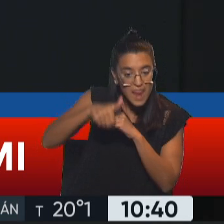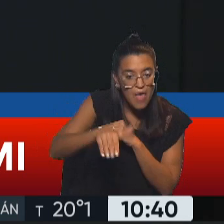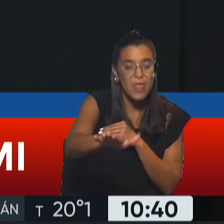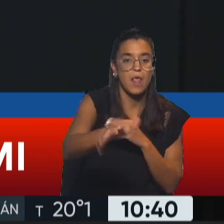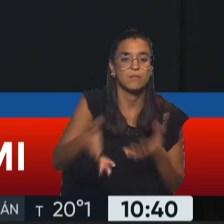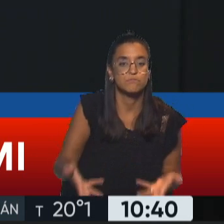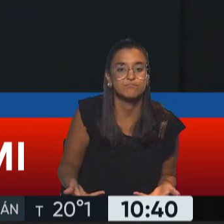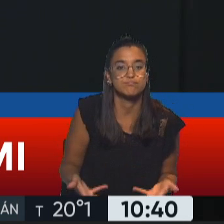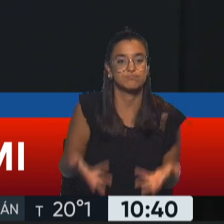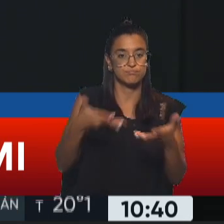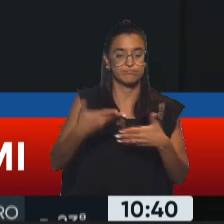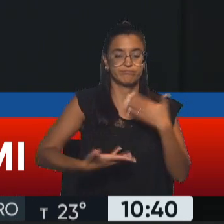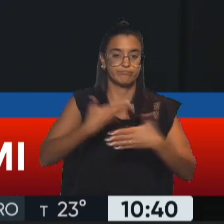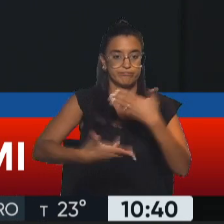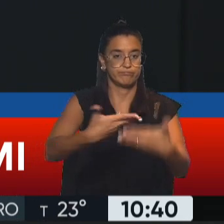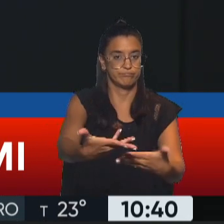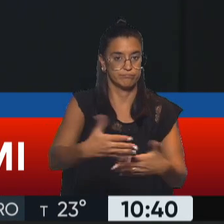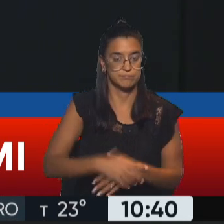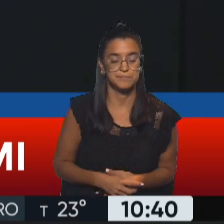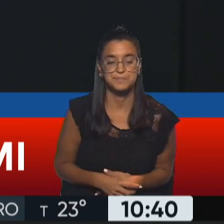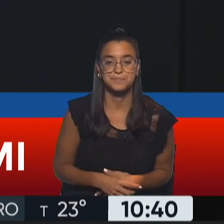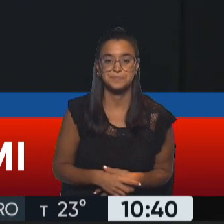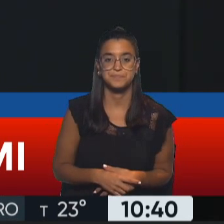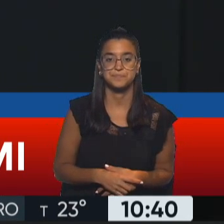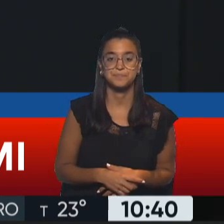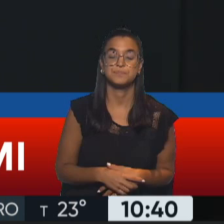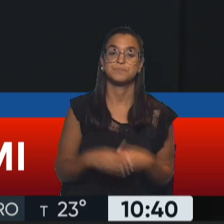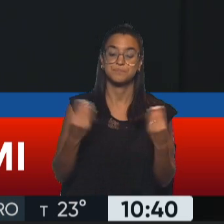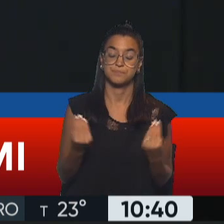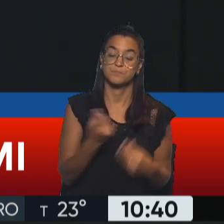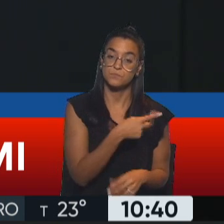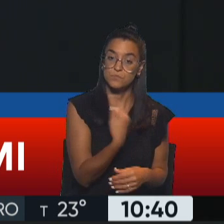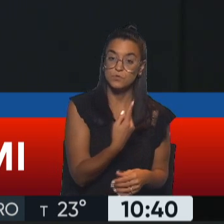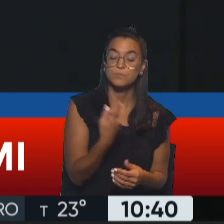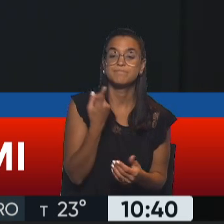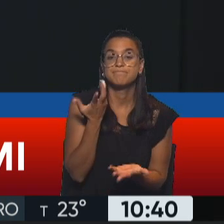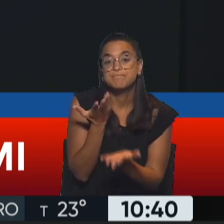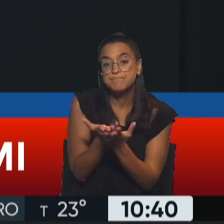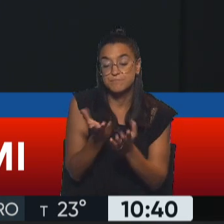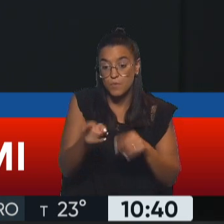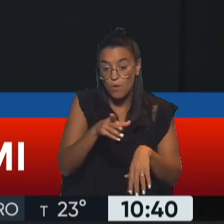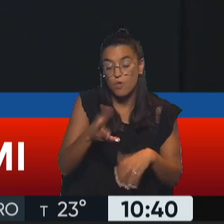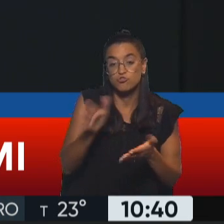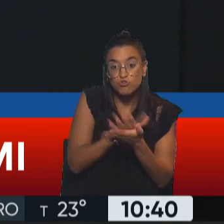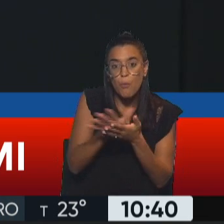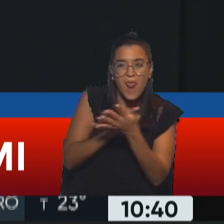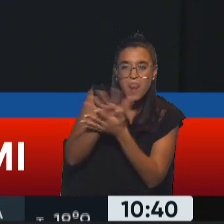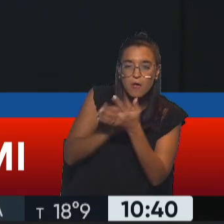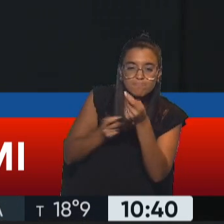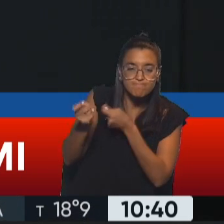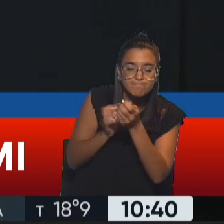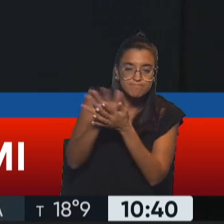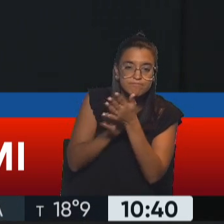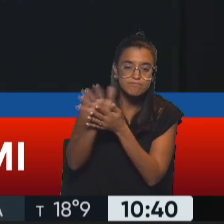sembrar condiciones para construir futuro. Lo que planteamos en todo el curso de las negociaciones fue tener